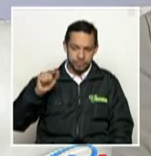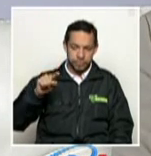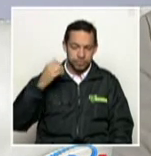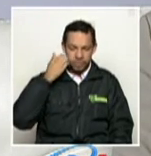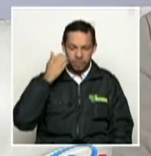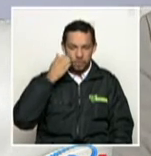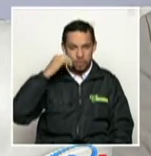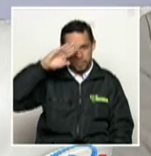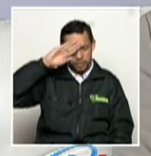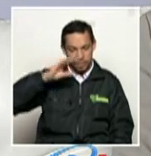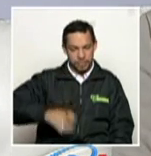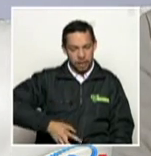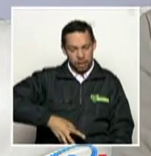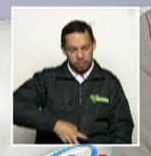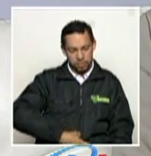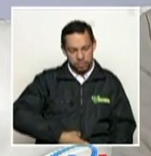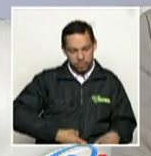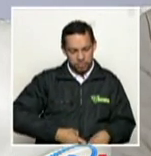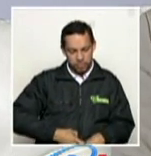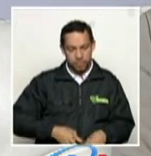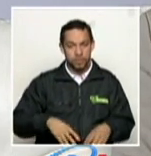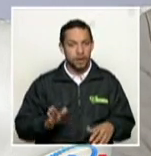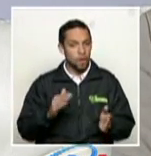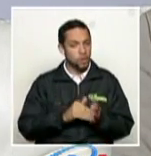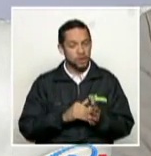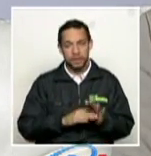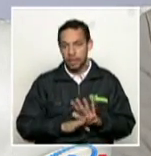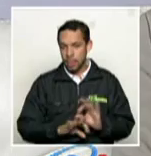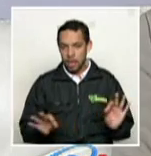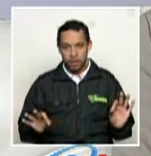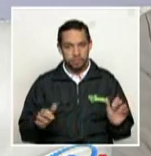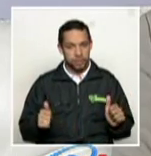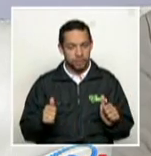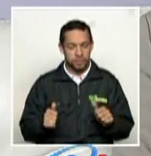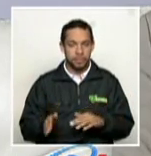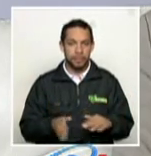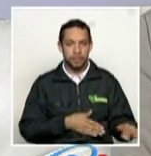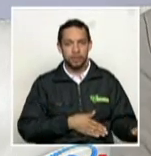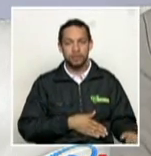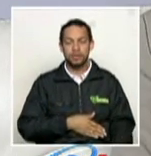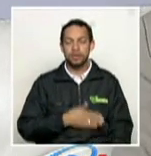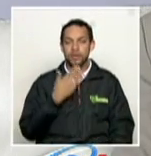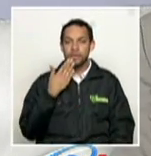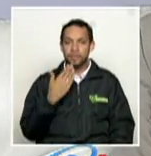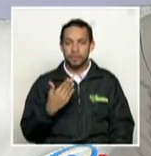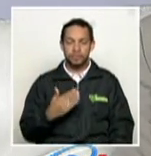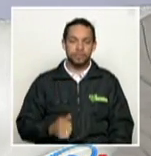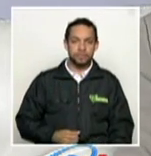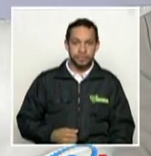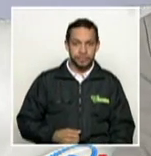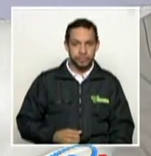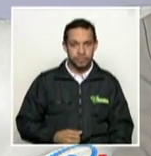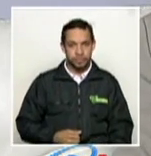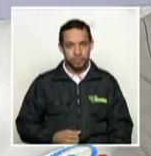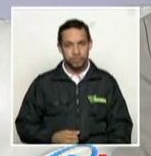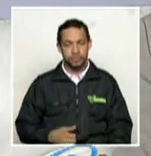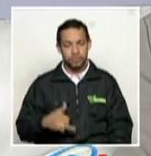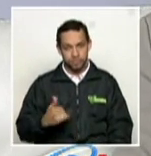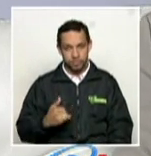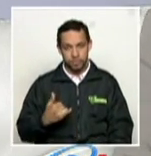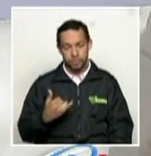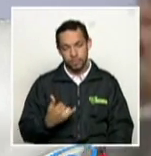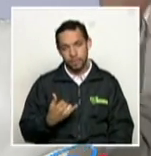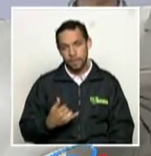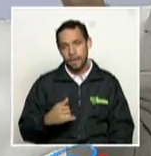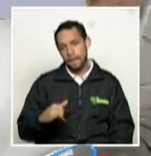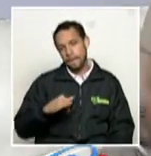las infecciones? No, ella desde los 2 años no se ha vuelto a infectar. Ok, muchas gracias. Entonces diré que es una patología pues